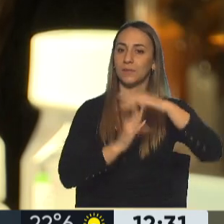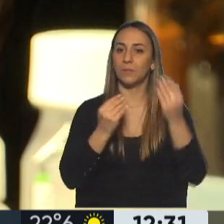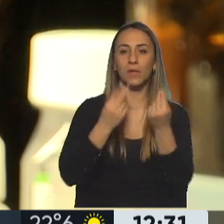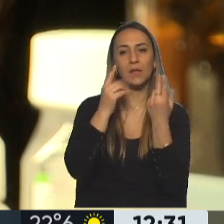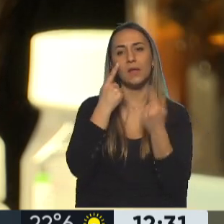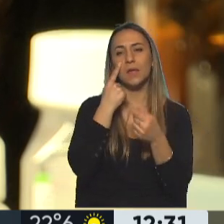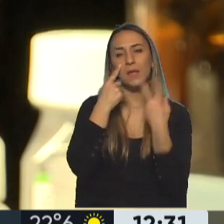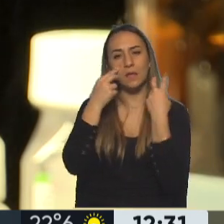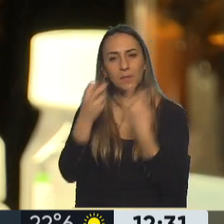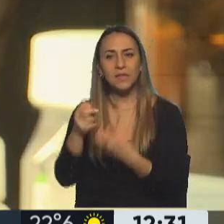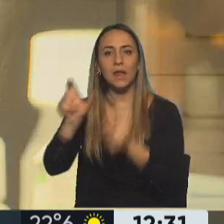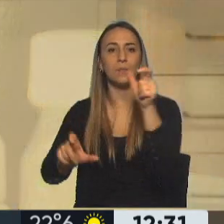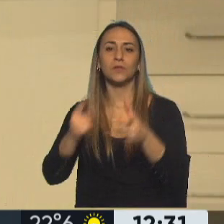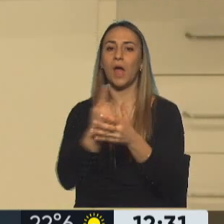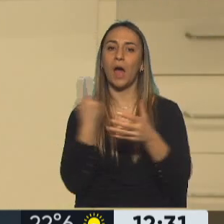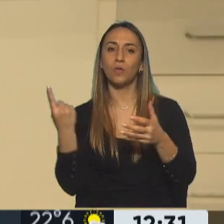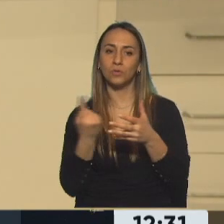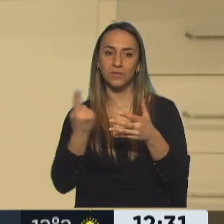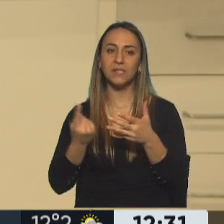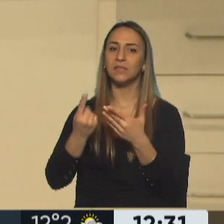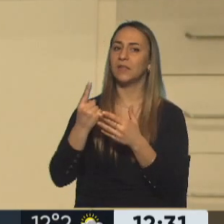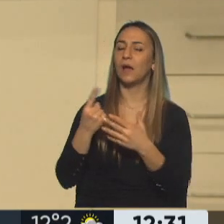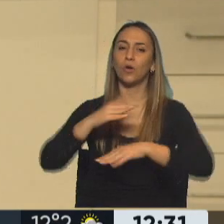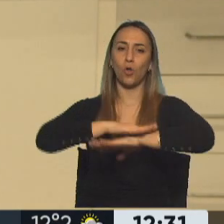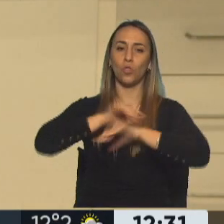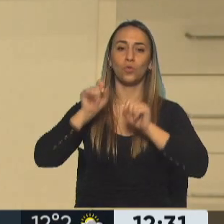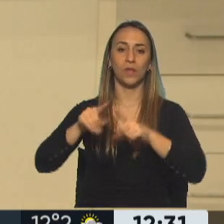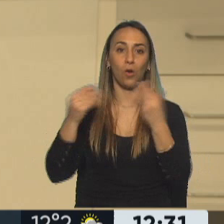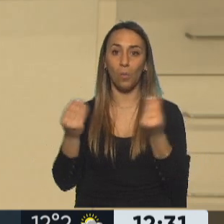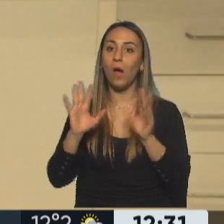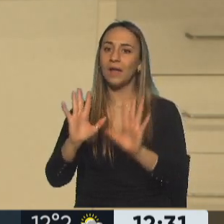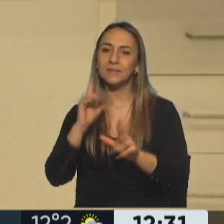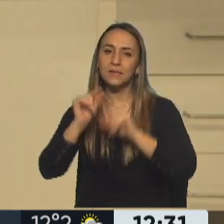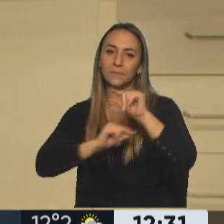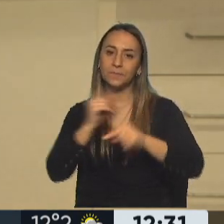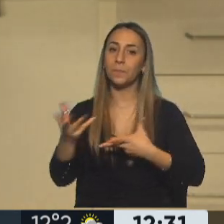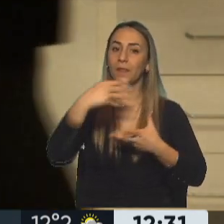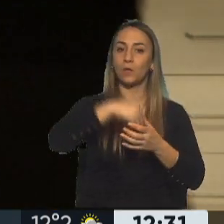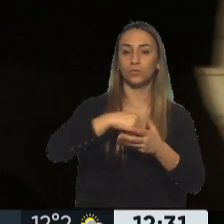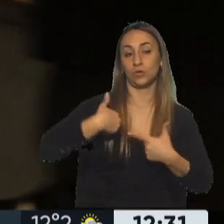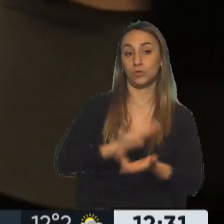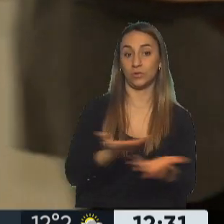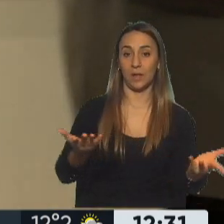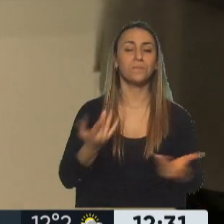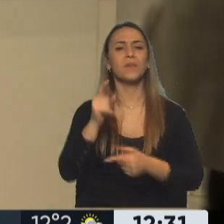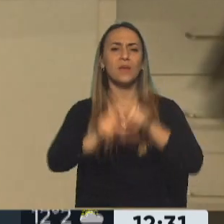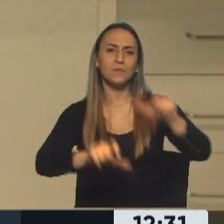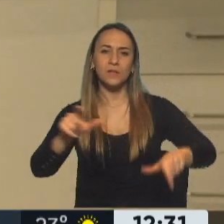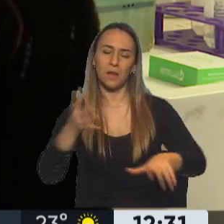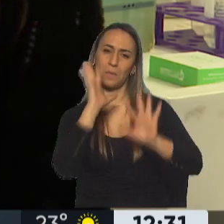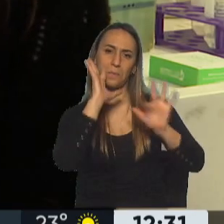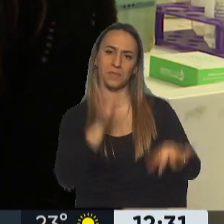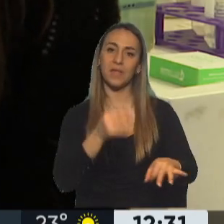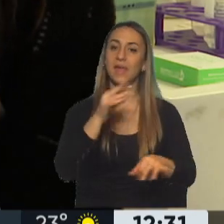con autismo, dando como resultado la importancia de la inclusión social. En humanos se ha visto de que hay más nenes que nenas